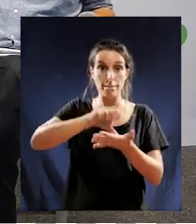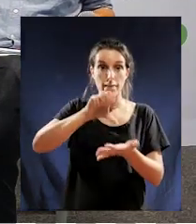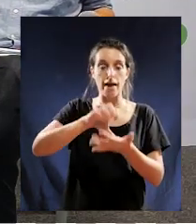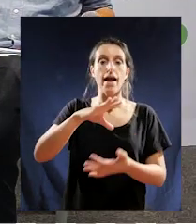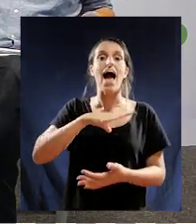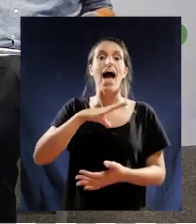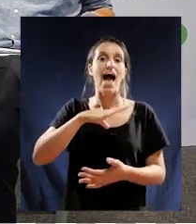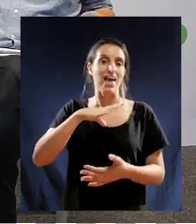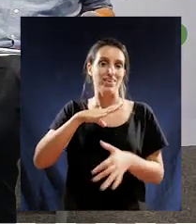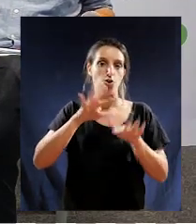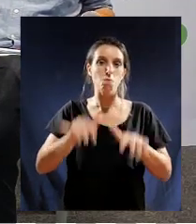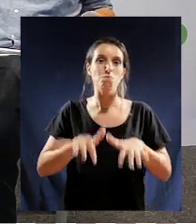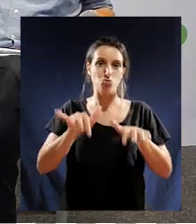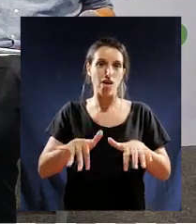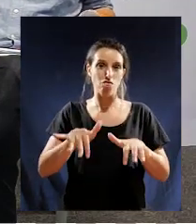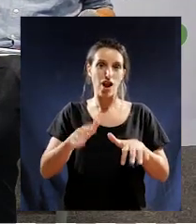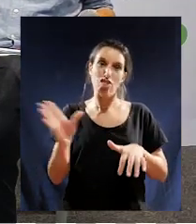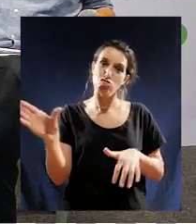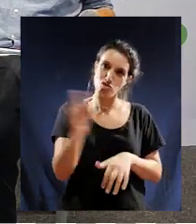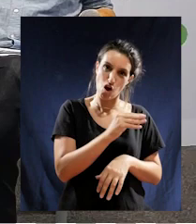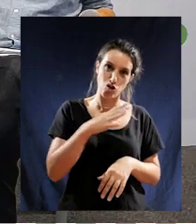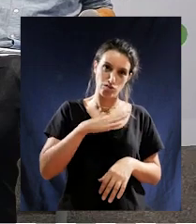viable y posible